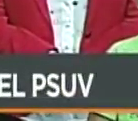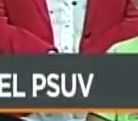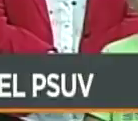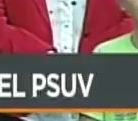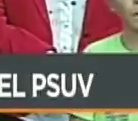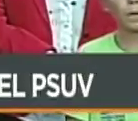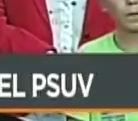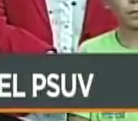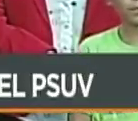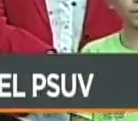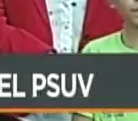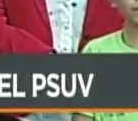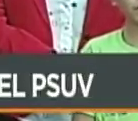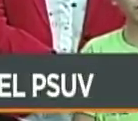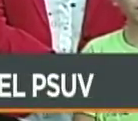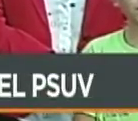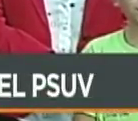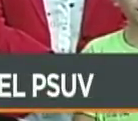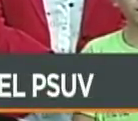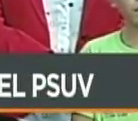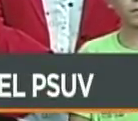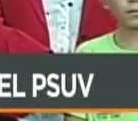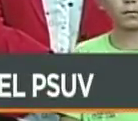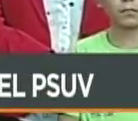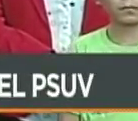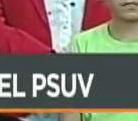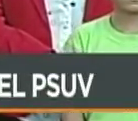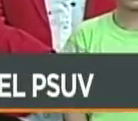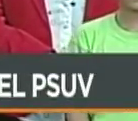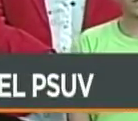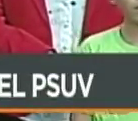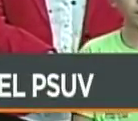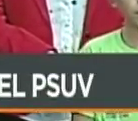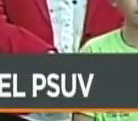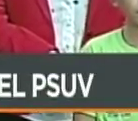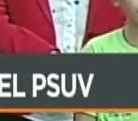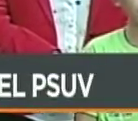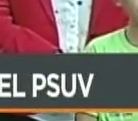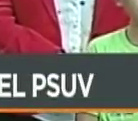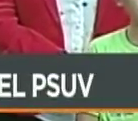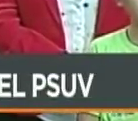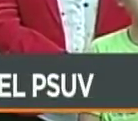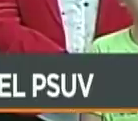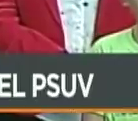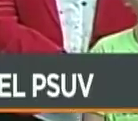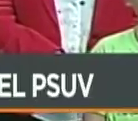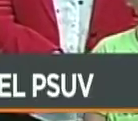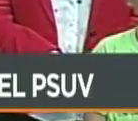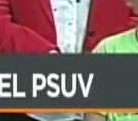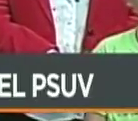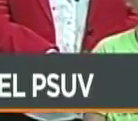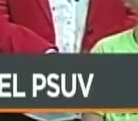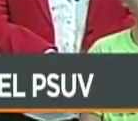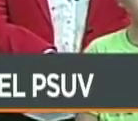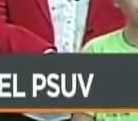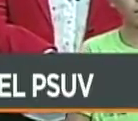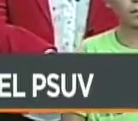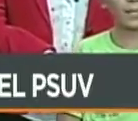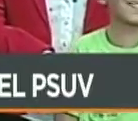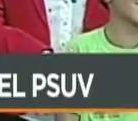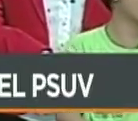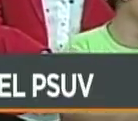¿y qué no nos han hecho en 3 años? Guerra económica, guerra psicológica. ¿Y dónde está Obama? ¡Se fue!